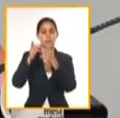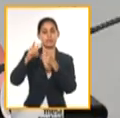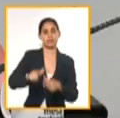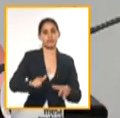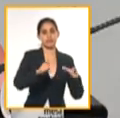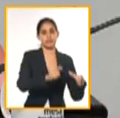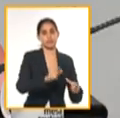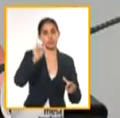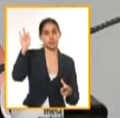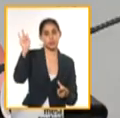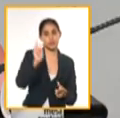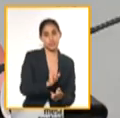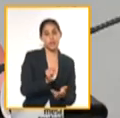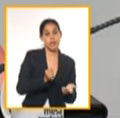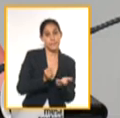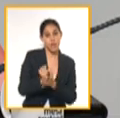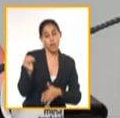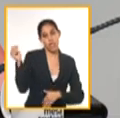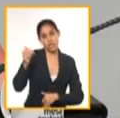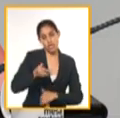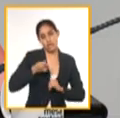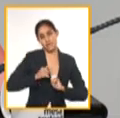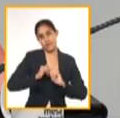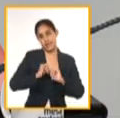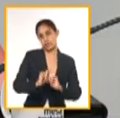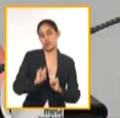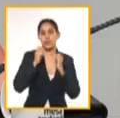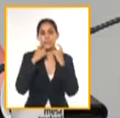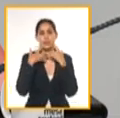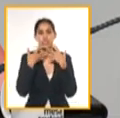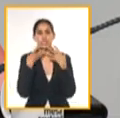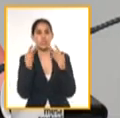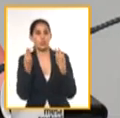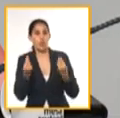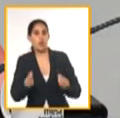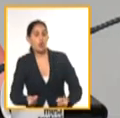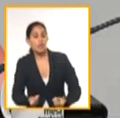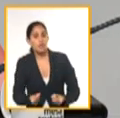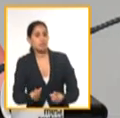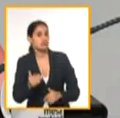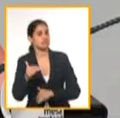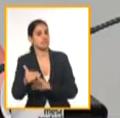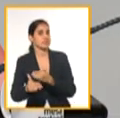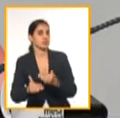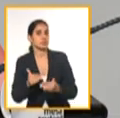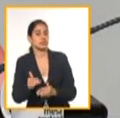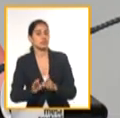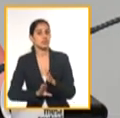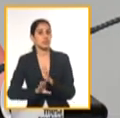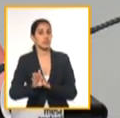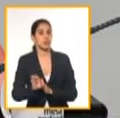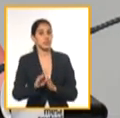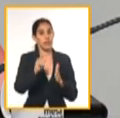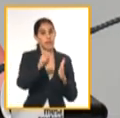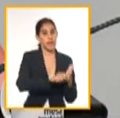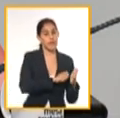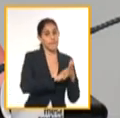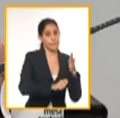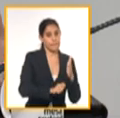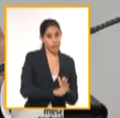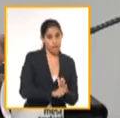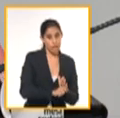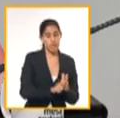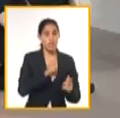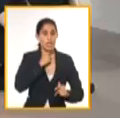miércoles tendremos acá información de primera mano de lo que está, bueno, cómo va avanzando el plan, no solo ya de la